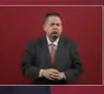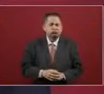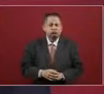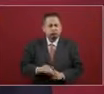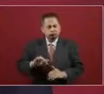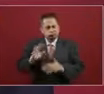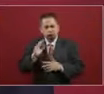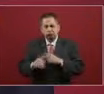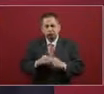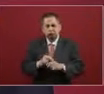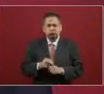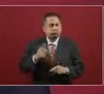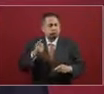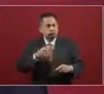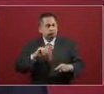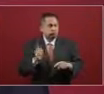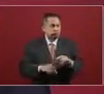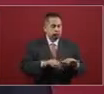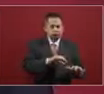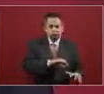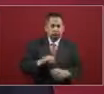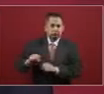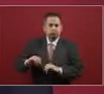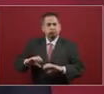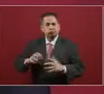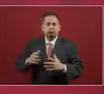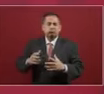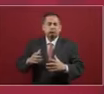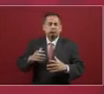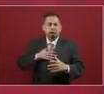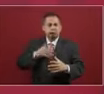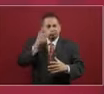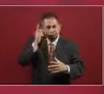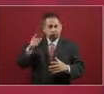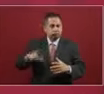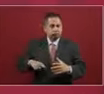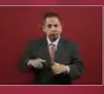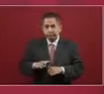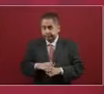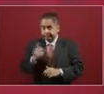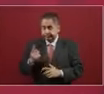de que se tomaba esa medida porque a las empresas